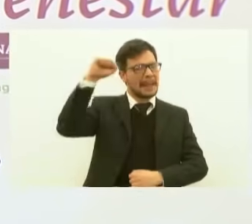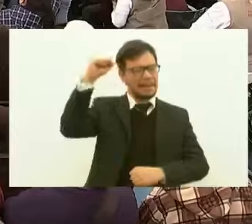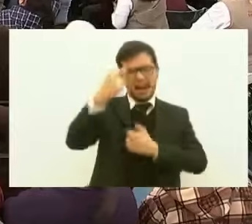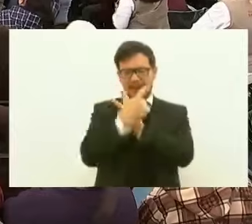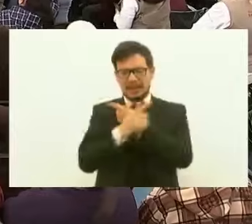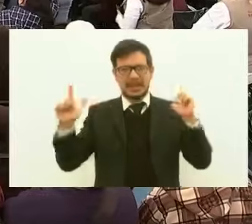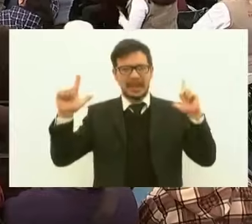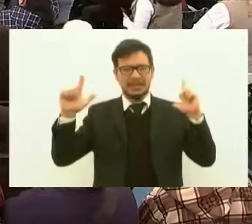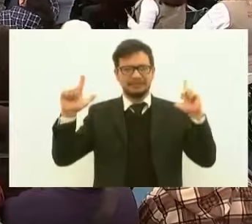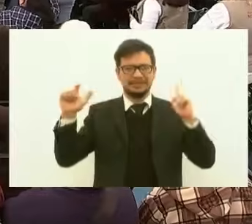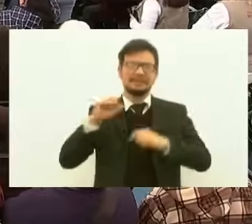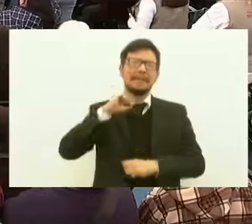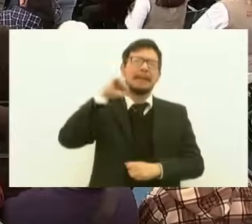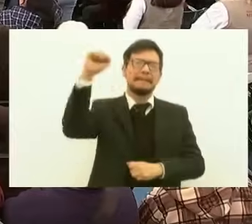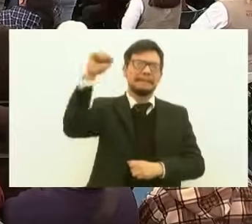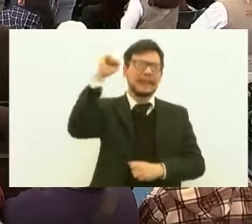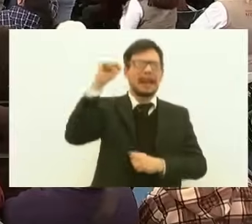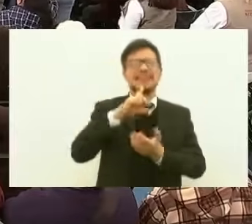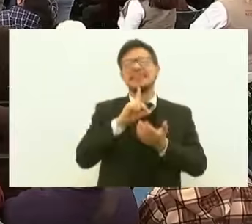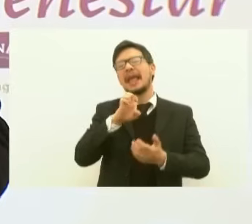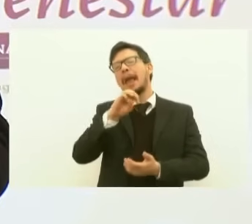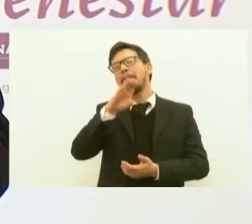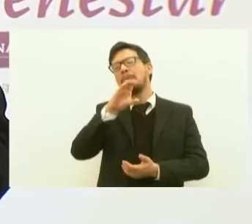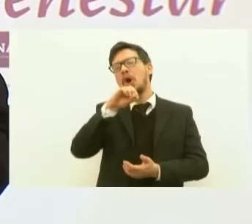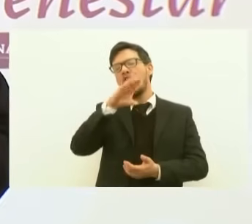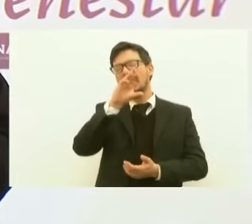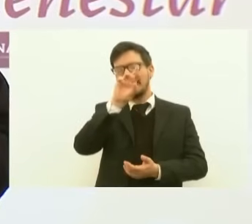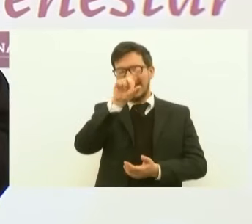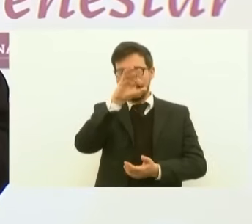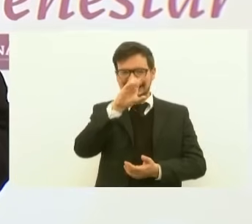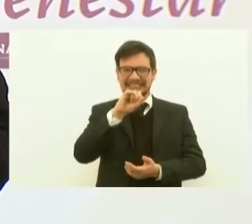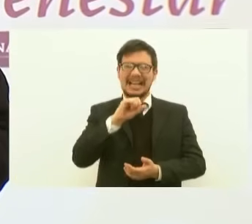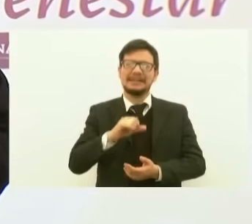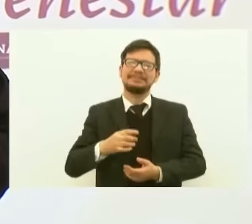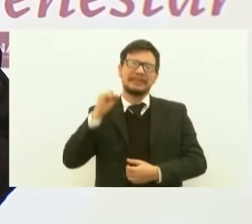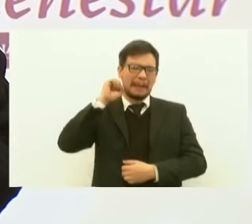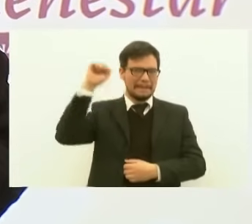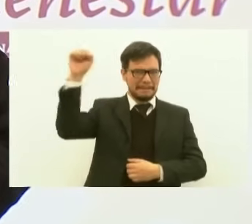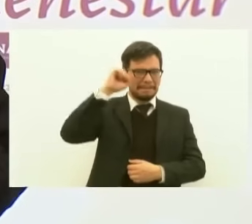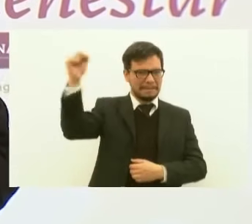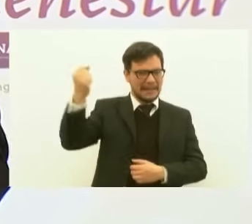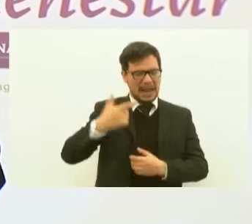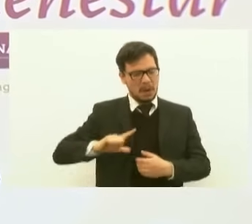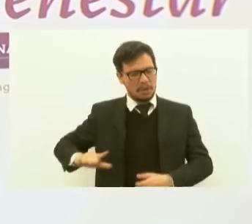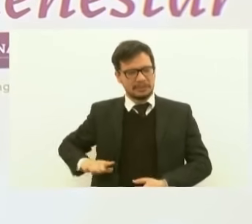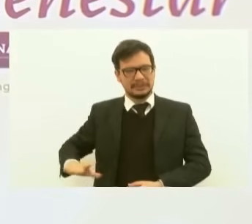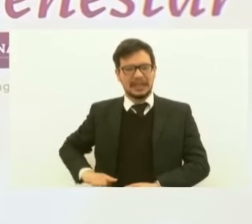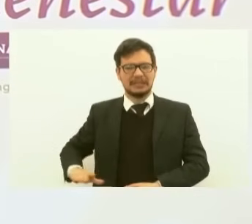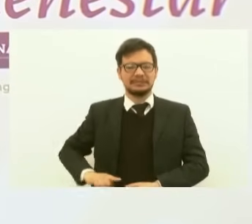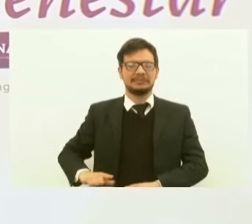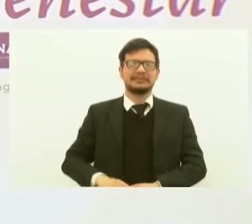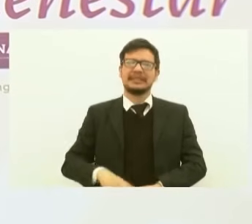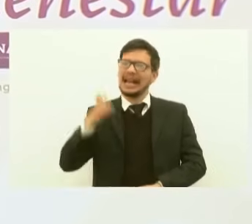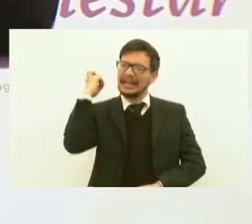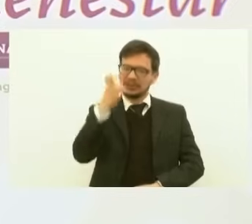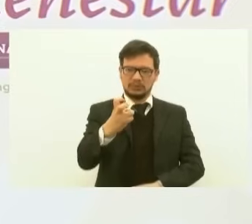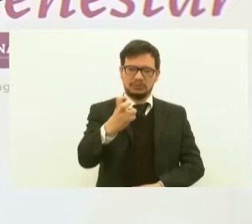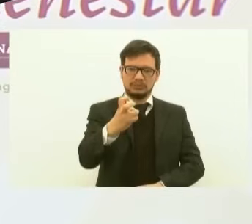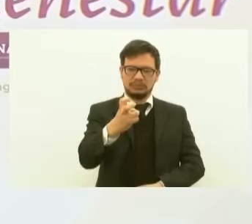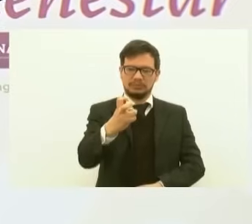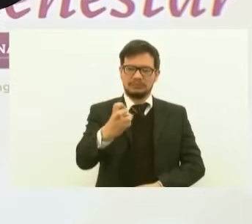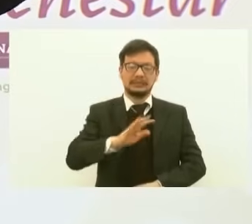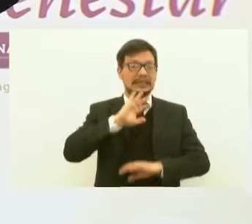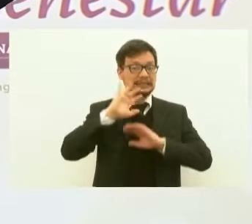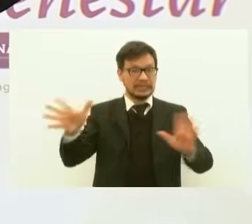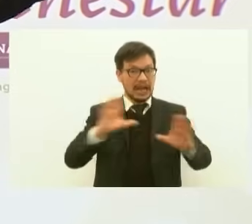libertad! ¡Que viva la democracia! ¡Que viva la soberanía! ¡Eso es! ¿Ya está